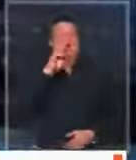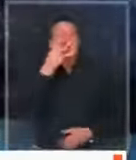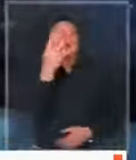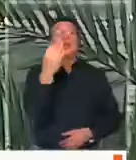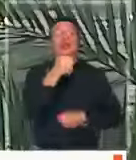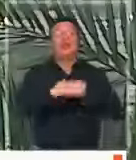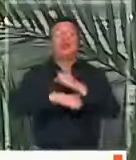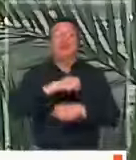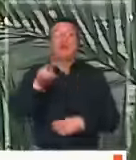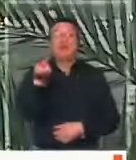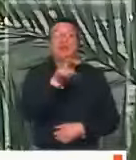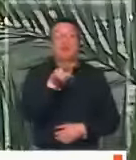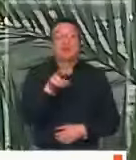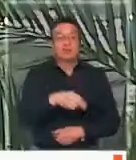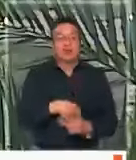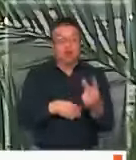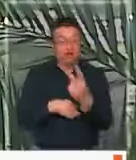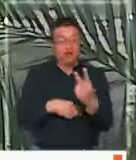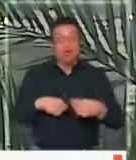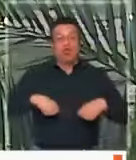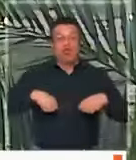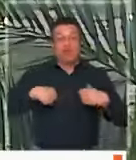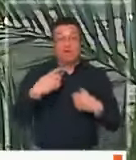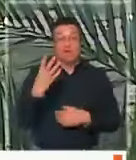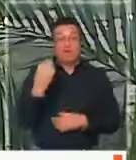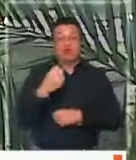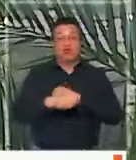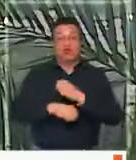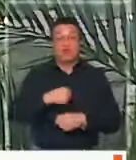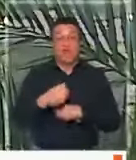de edad. Dos de ellos, adolescentes de 14 años,